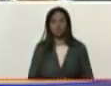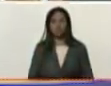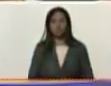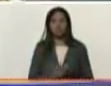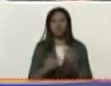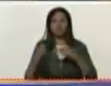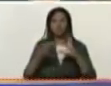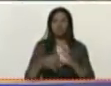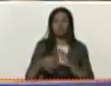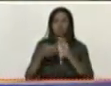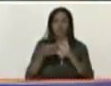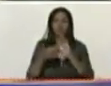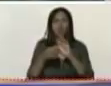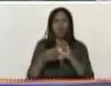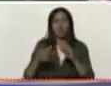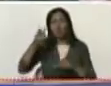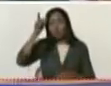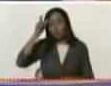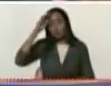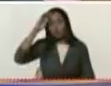Máxima unión cívico-militar.